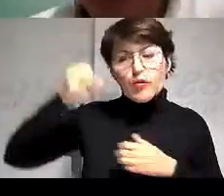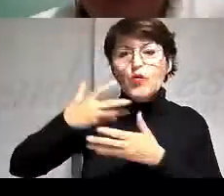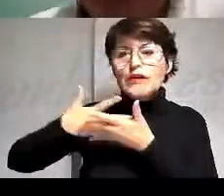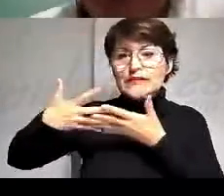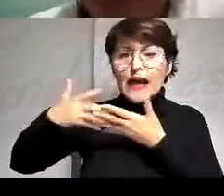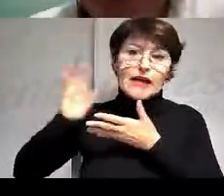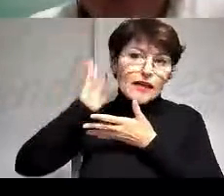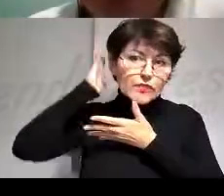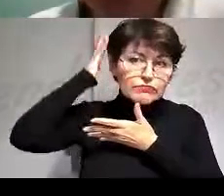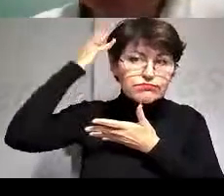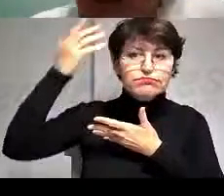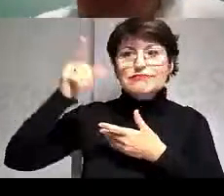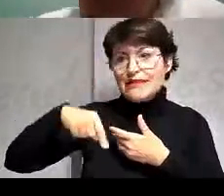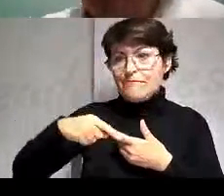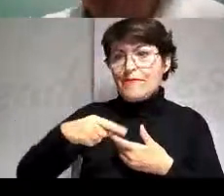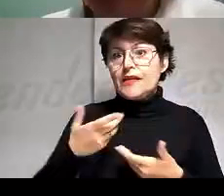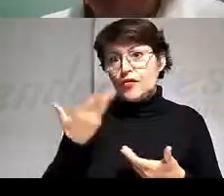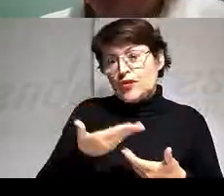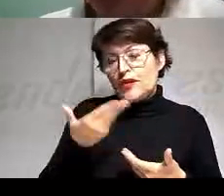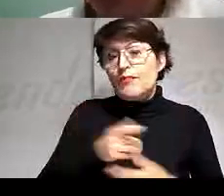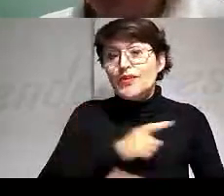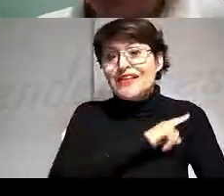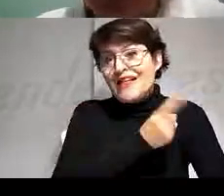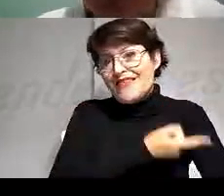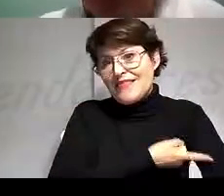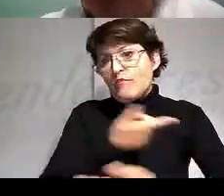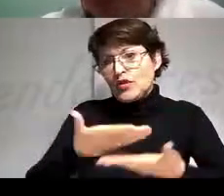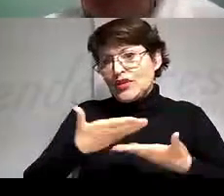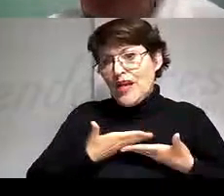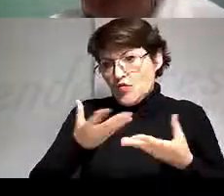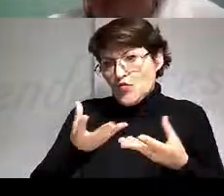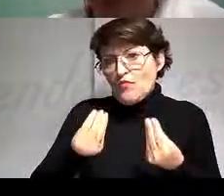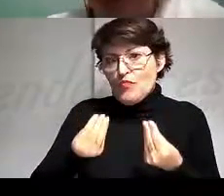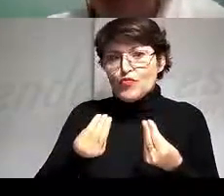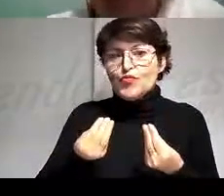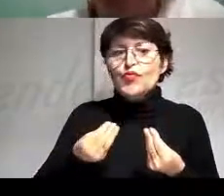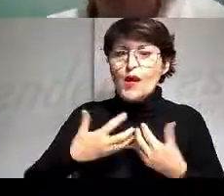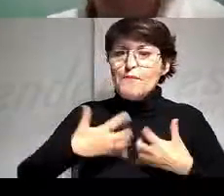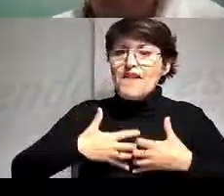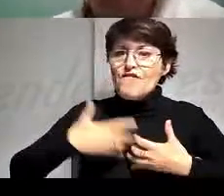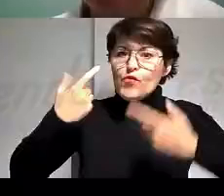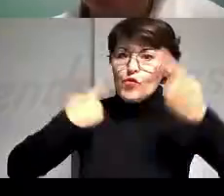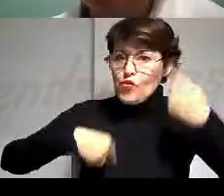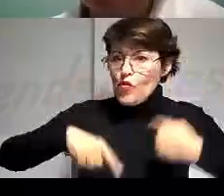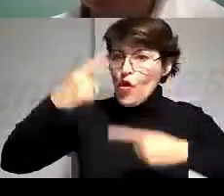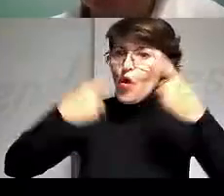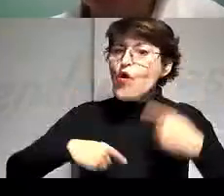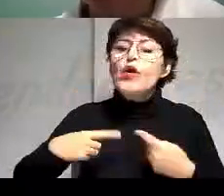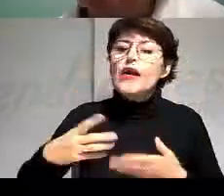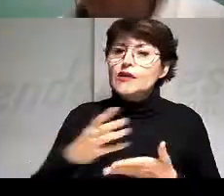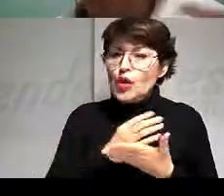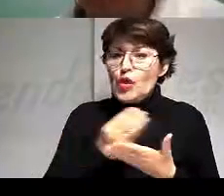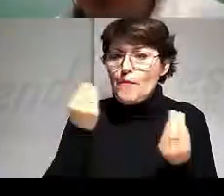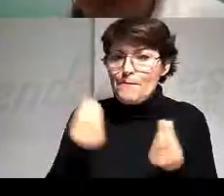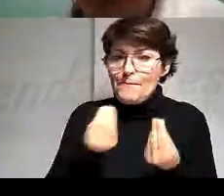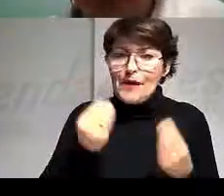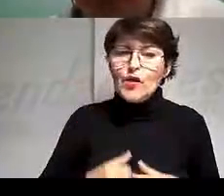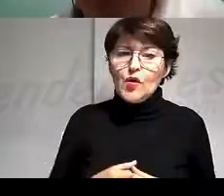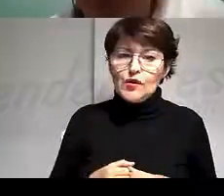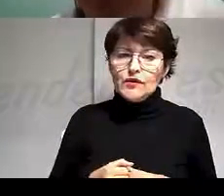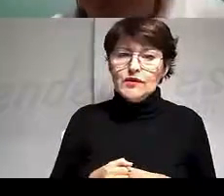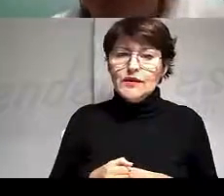por excelencia, ¿no? Pues a base de hacer ejercicio físico, ese mecanismo queda más o menos regulado y llega un momento que ya no nos sube